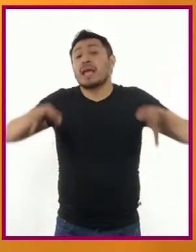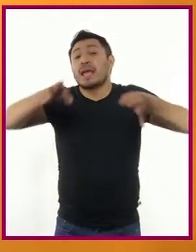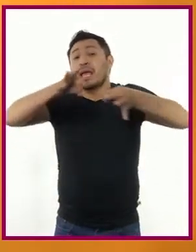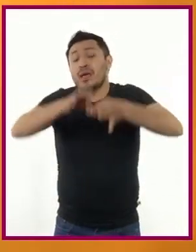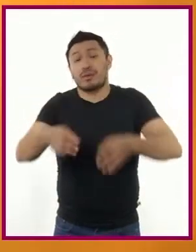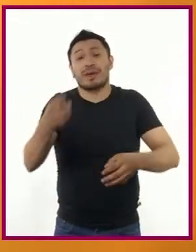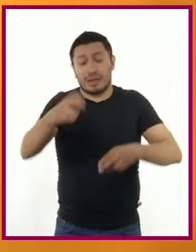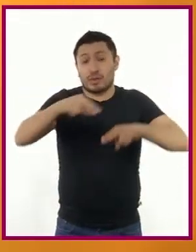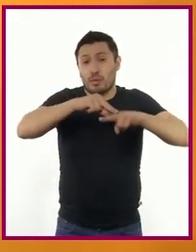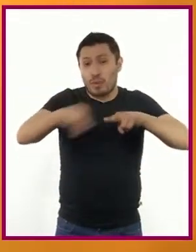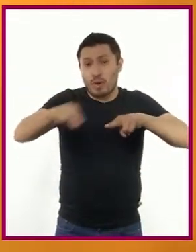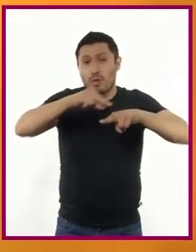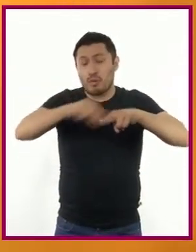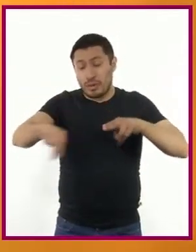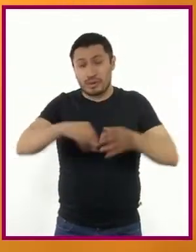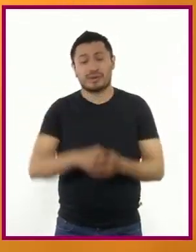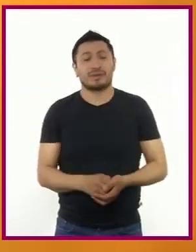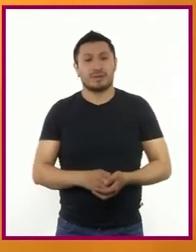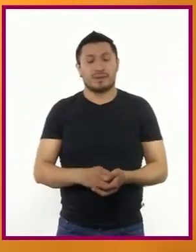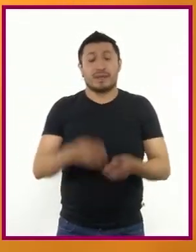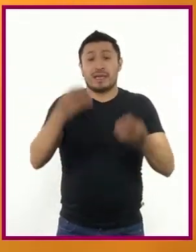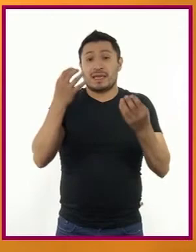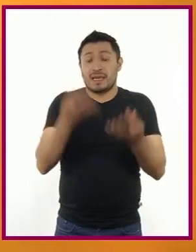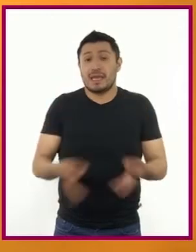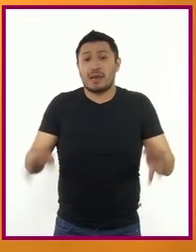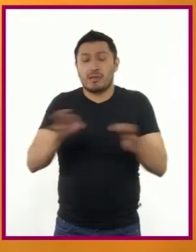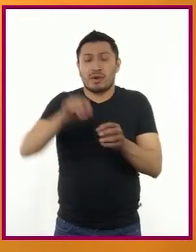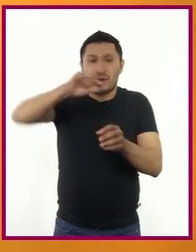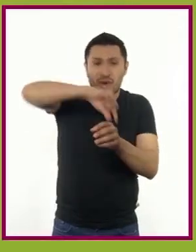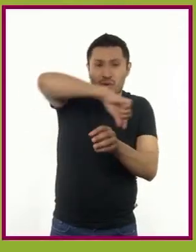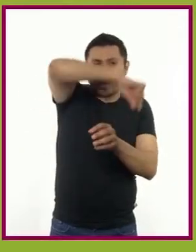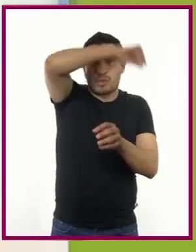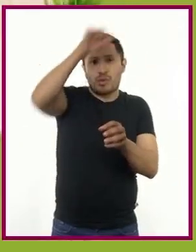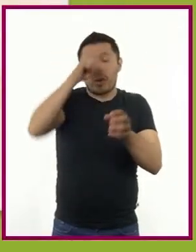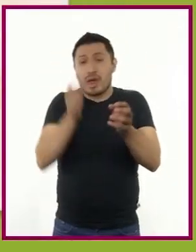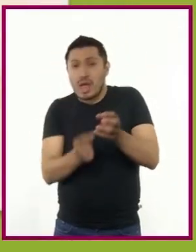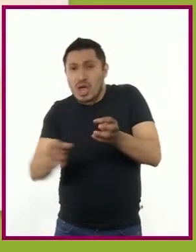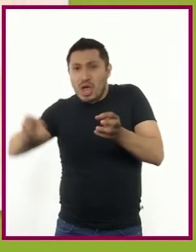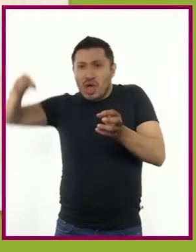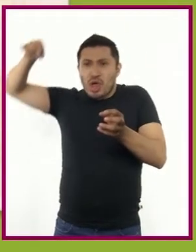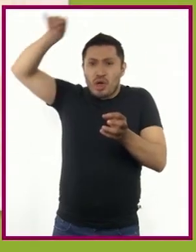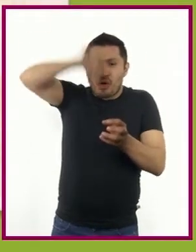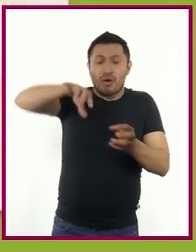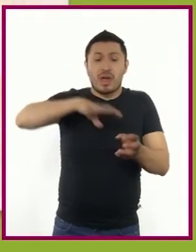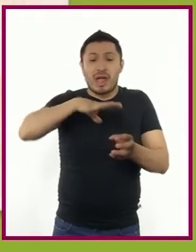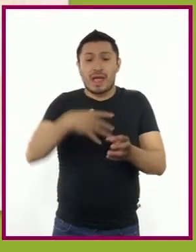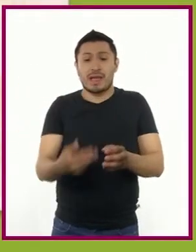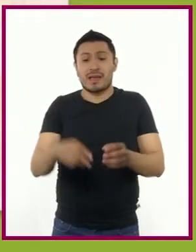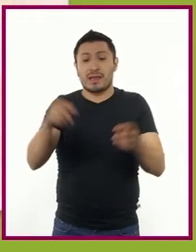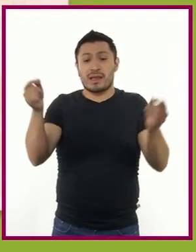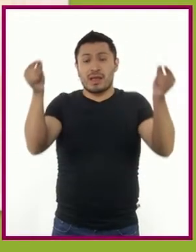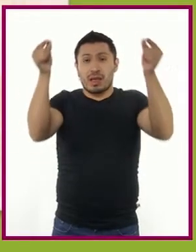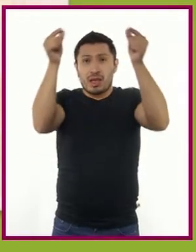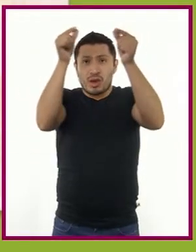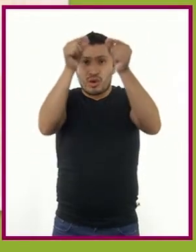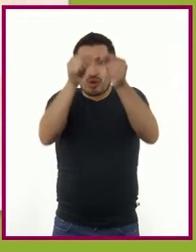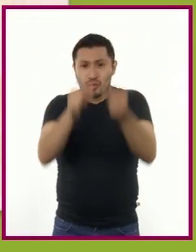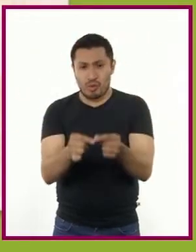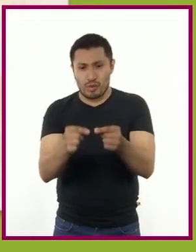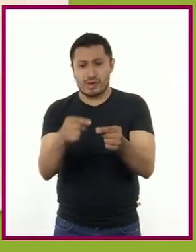de estas glándulas se unen a los conductos deferentes y forman los conductos